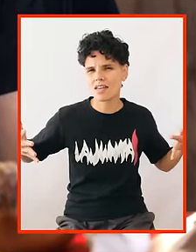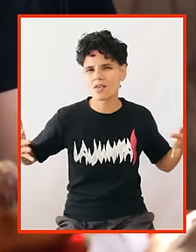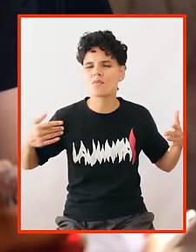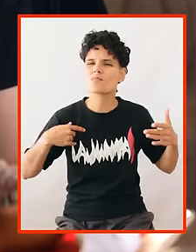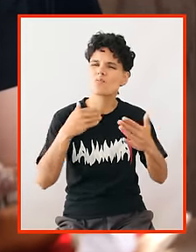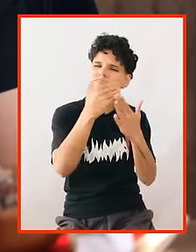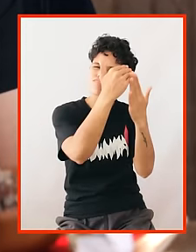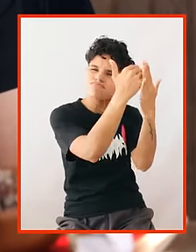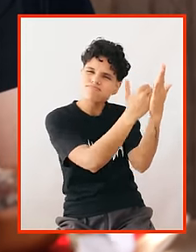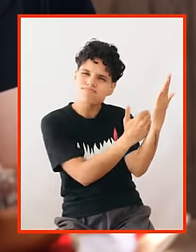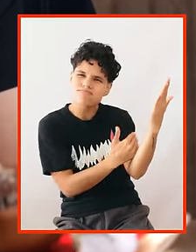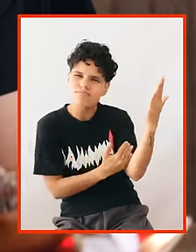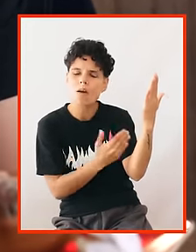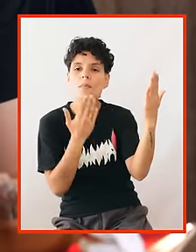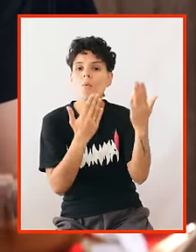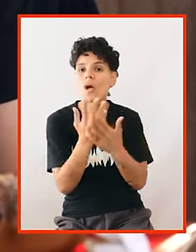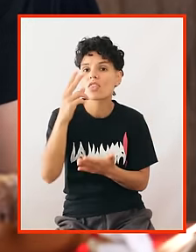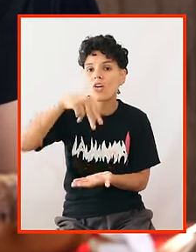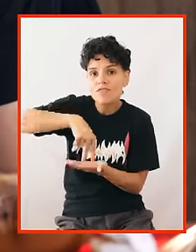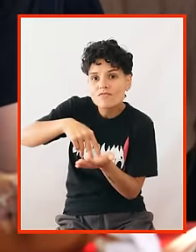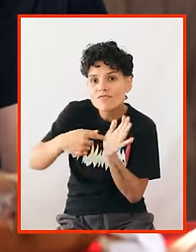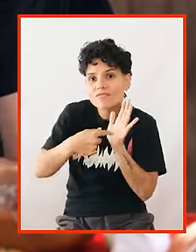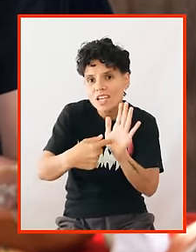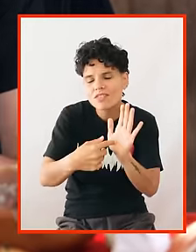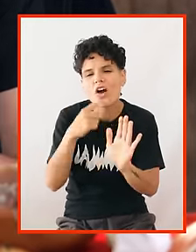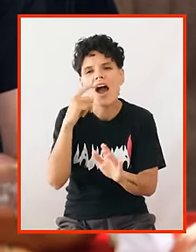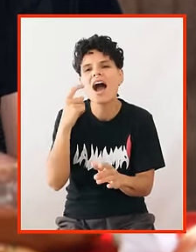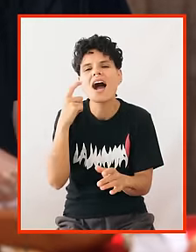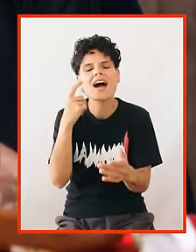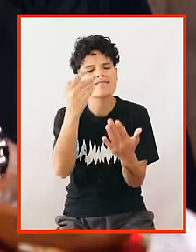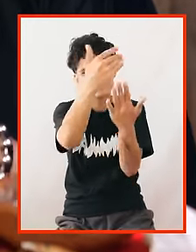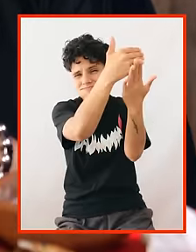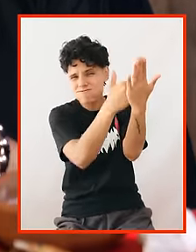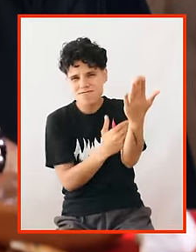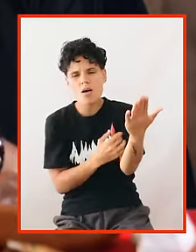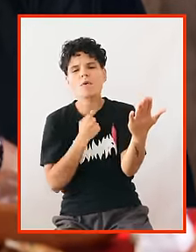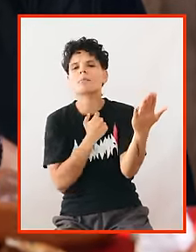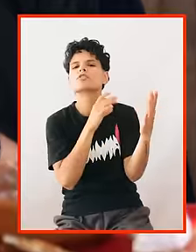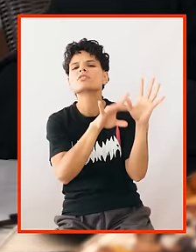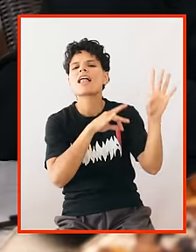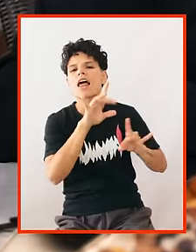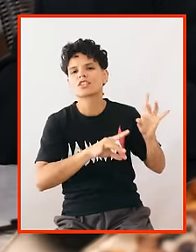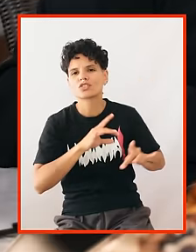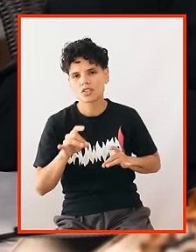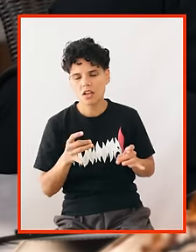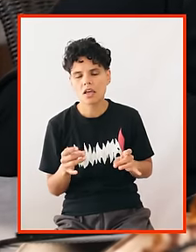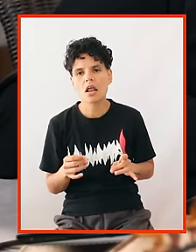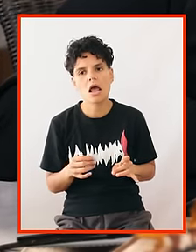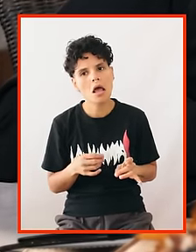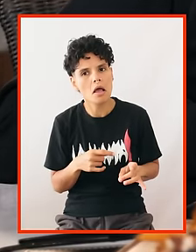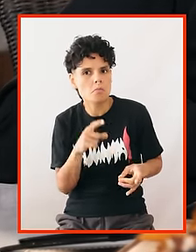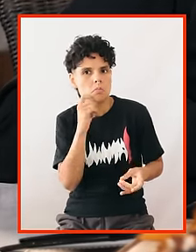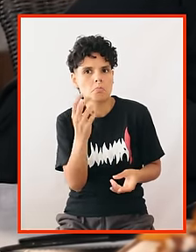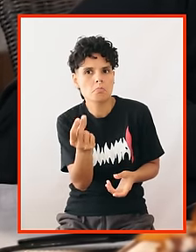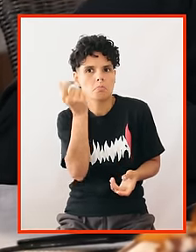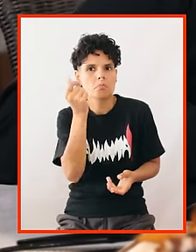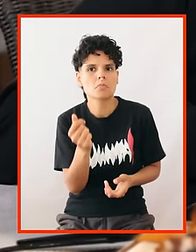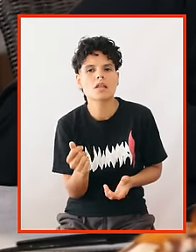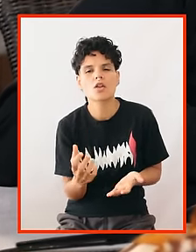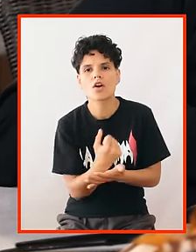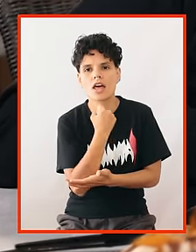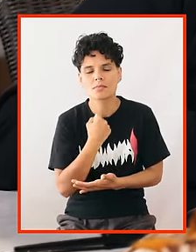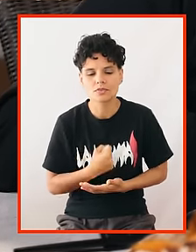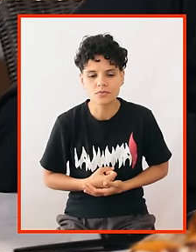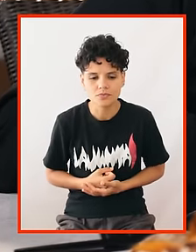años, de tal manera que cuando toquemos en vivo podamos tener... A que echar mano. Exacto. Sí. Oye, y tú hablas de Miño y